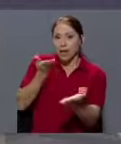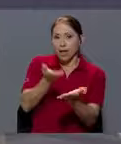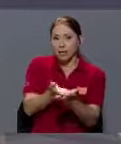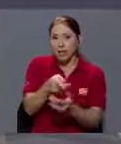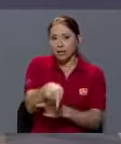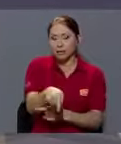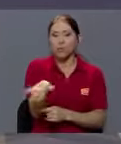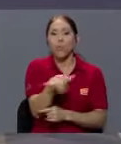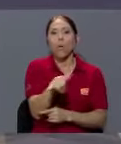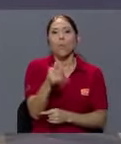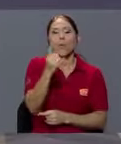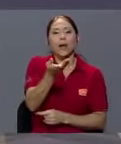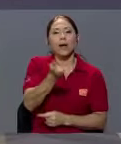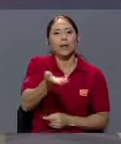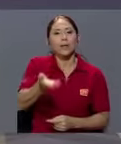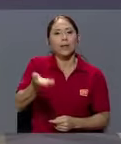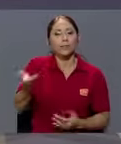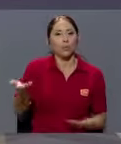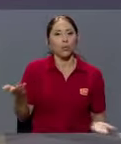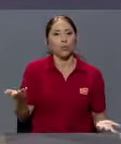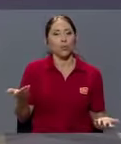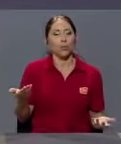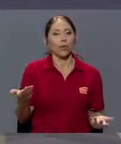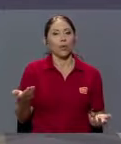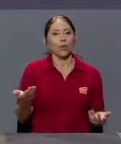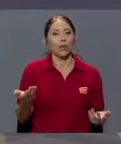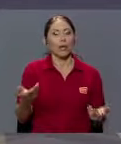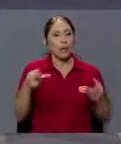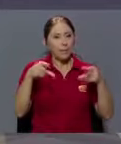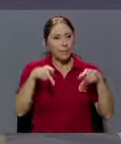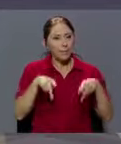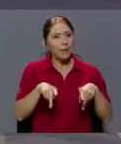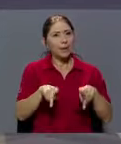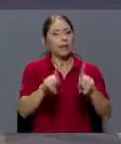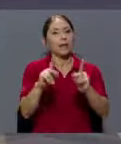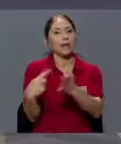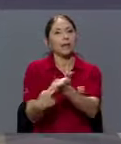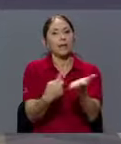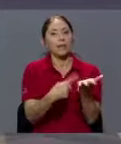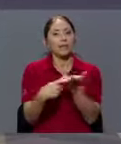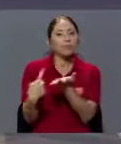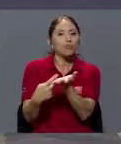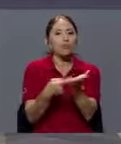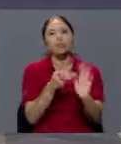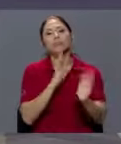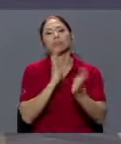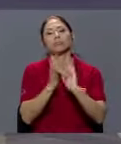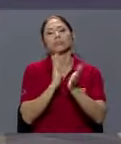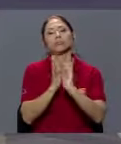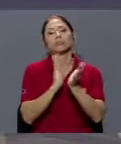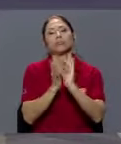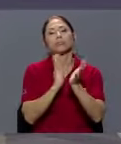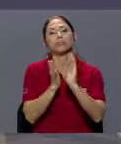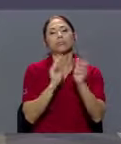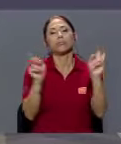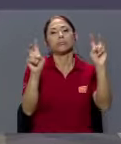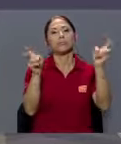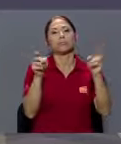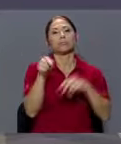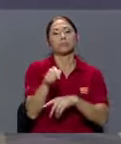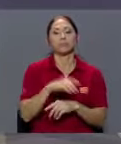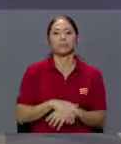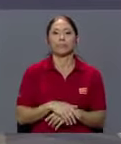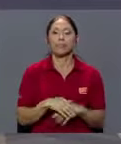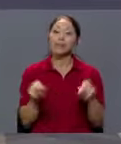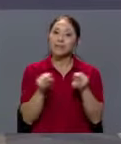esto como un elemento, digamos, que nos permita discutir, ¿verdad?, conversar alrededor del